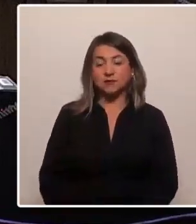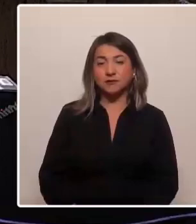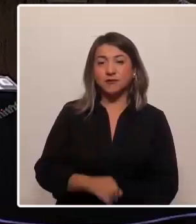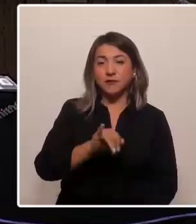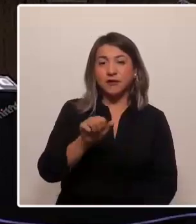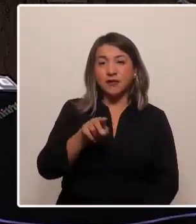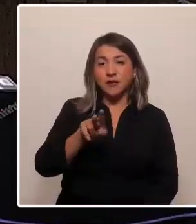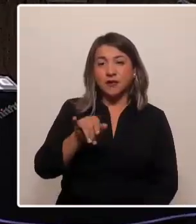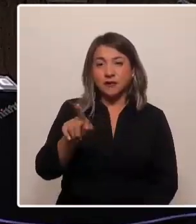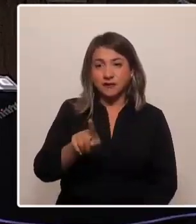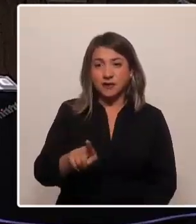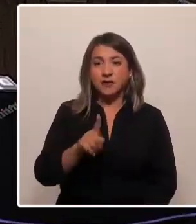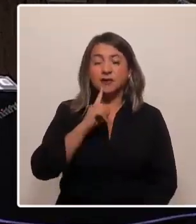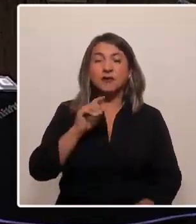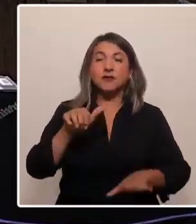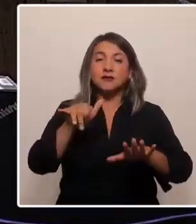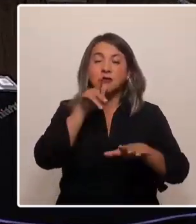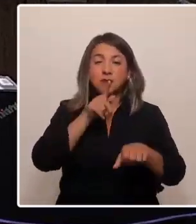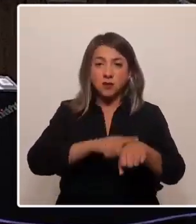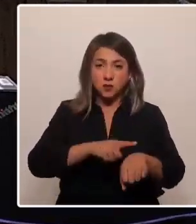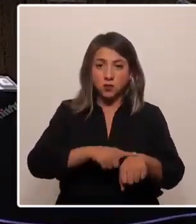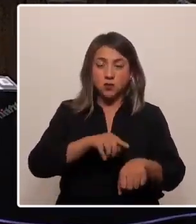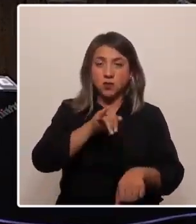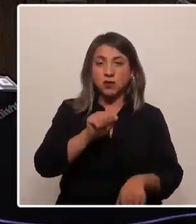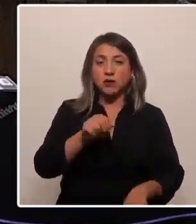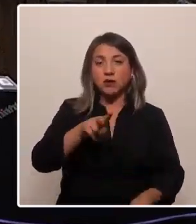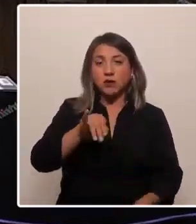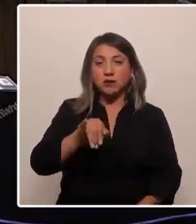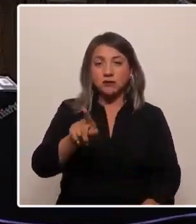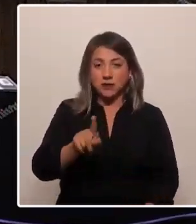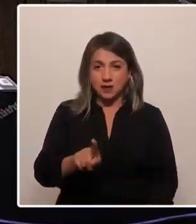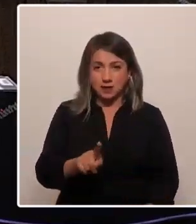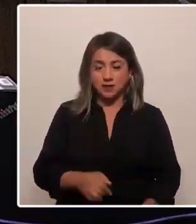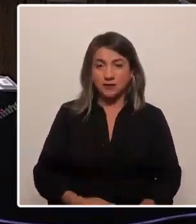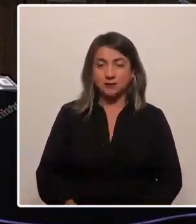Tiene la palabra hasta por 6 minutos, convencional Yanis Meneses.